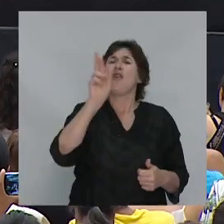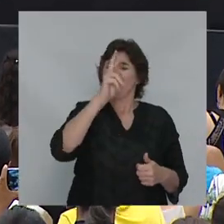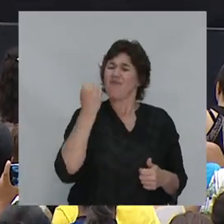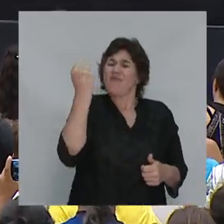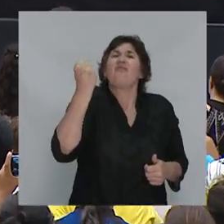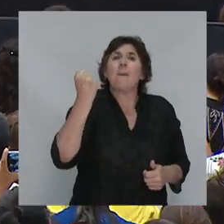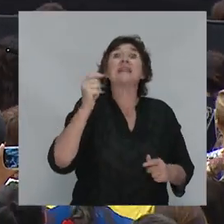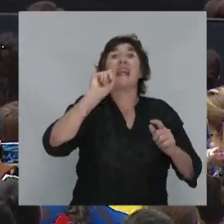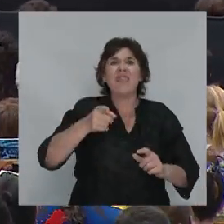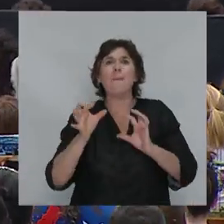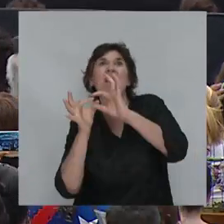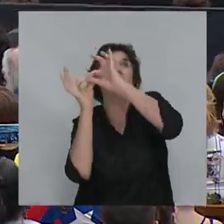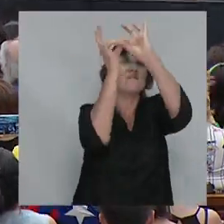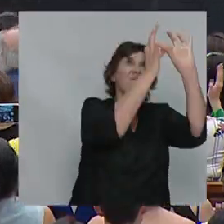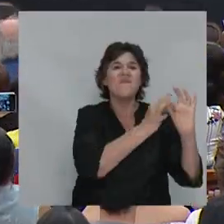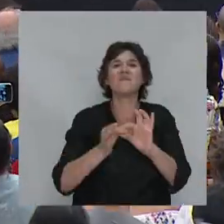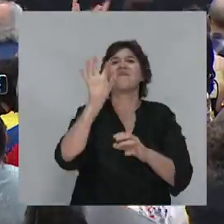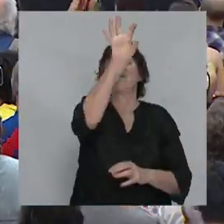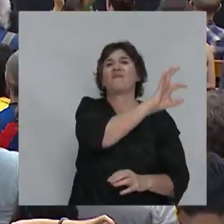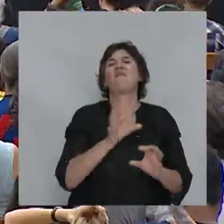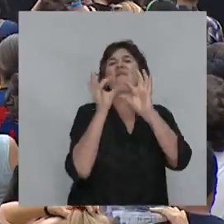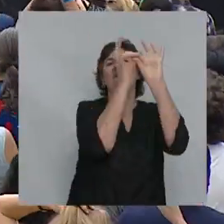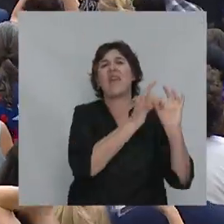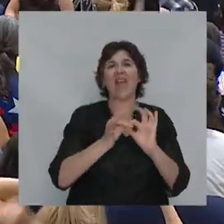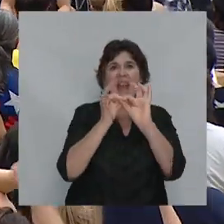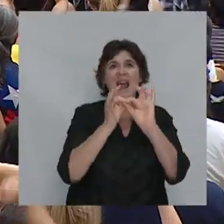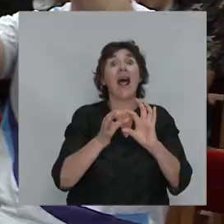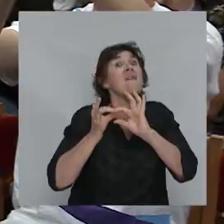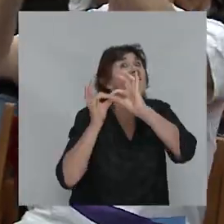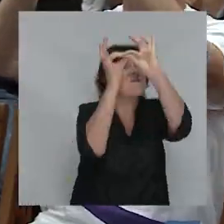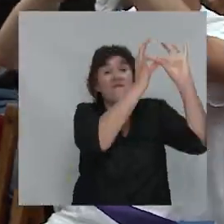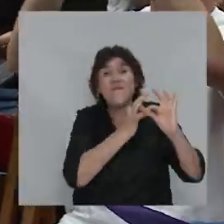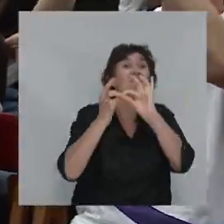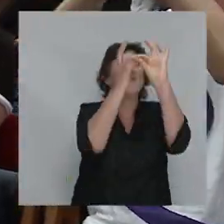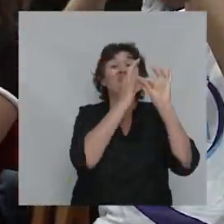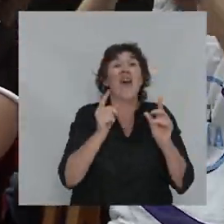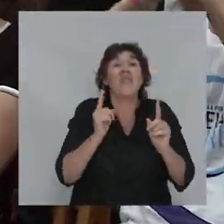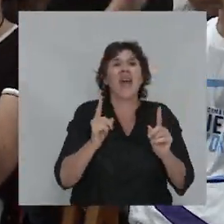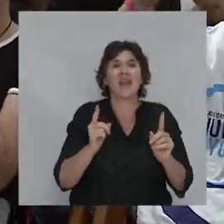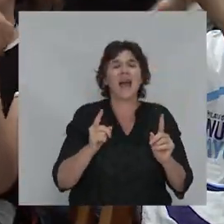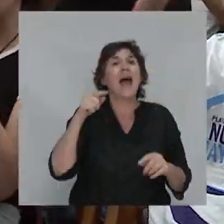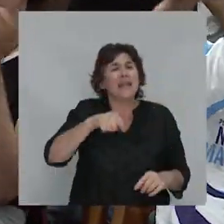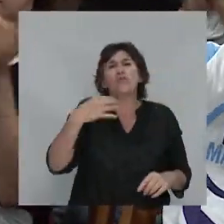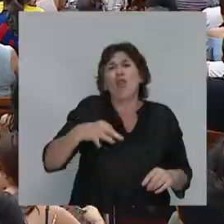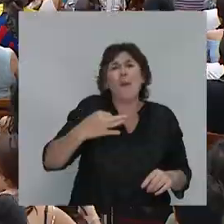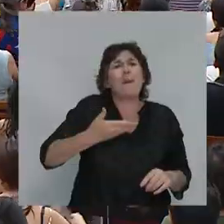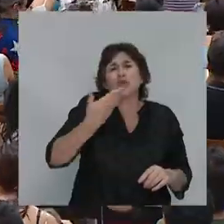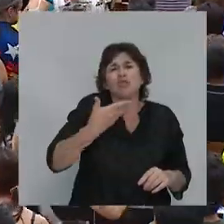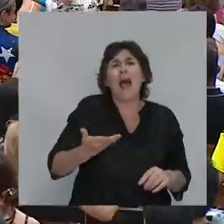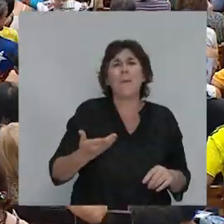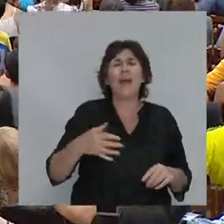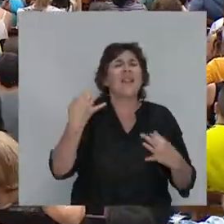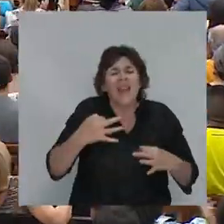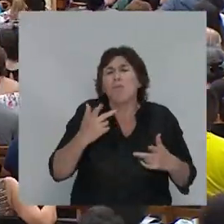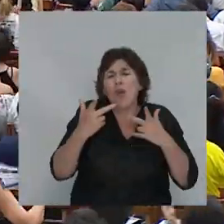y federal, compañeros y compañeras. Federal, algo que hay que hablar y que hay que